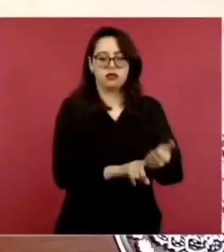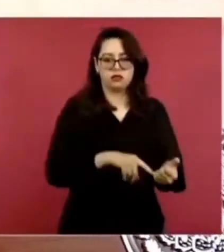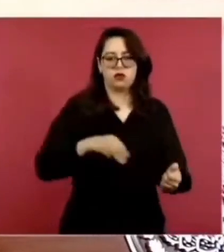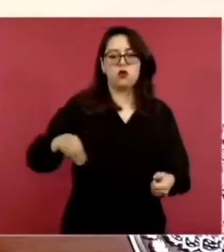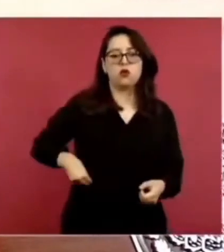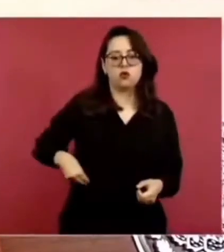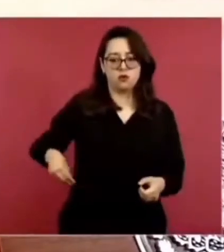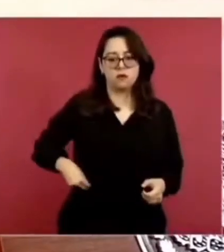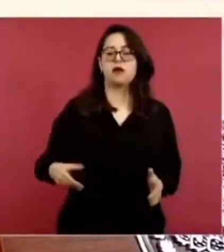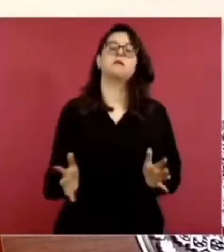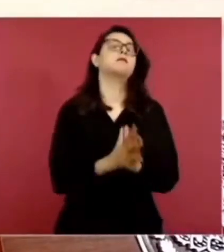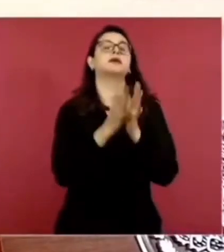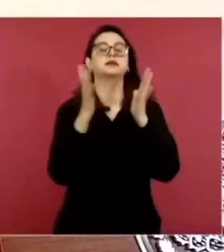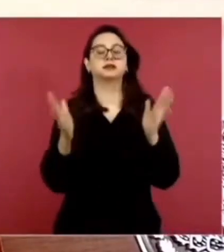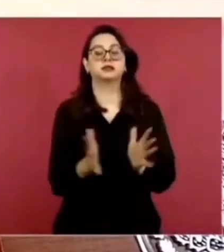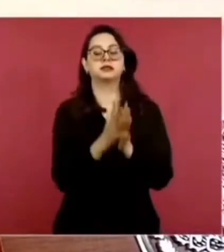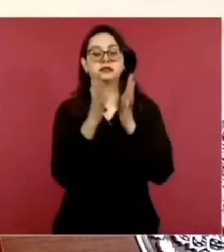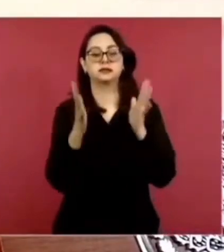adecuadamente,